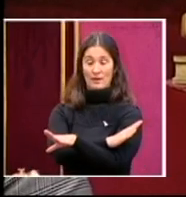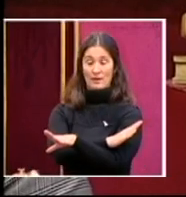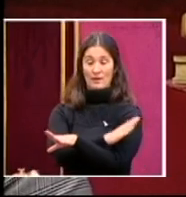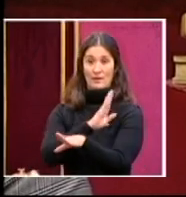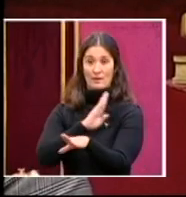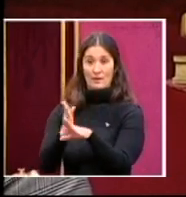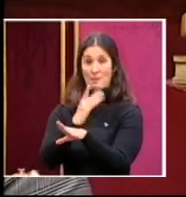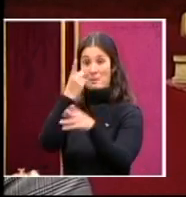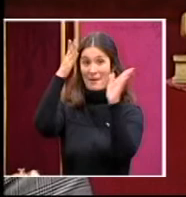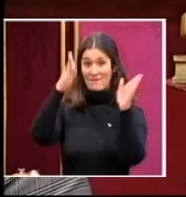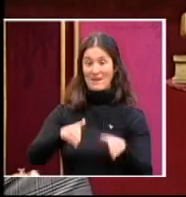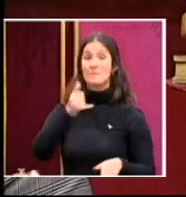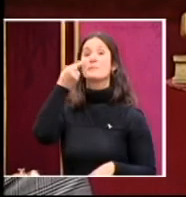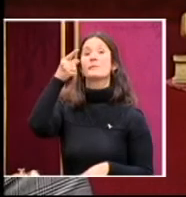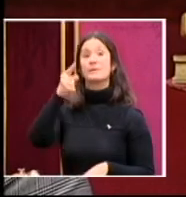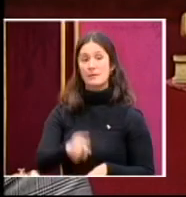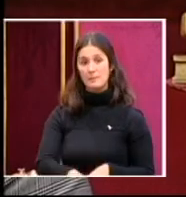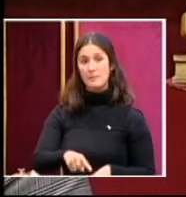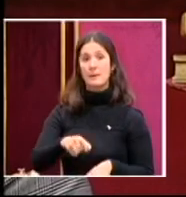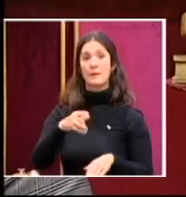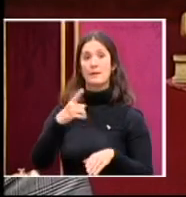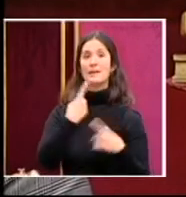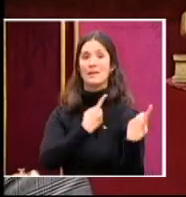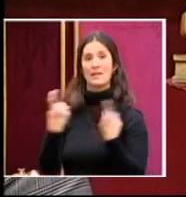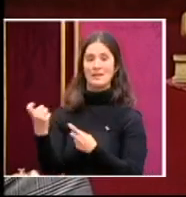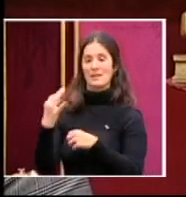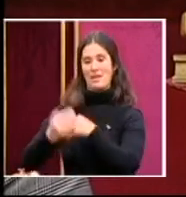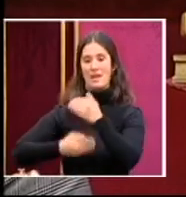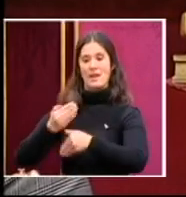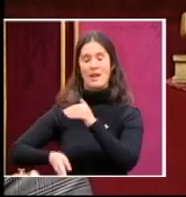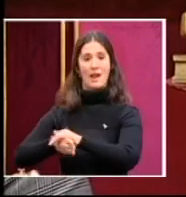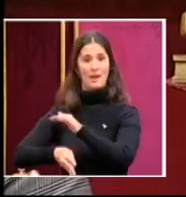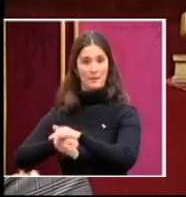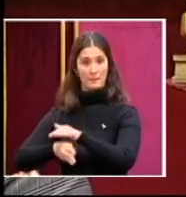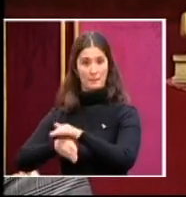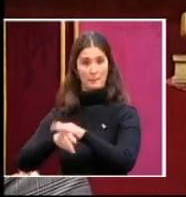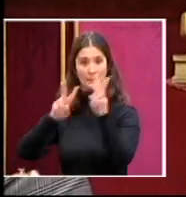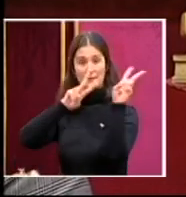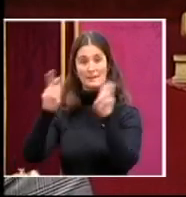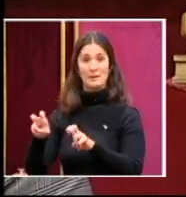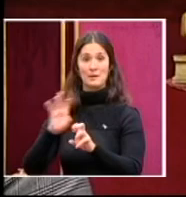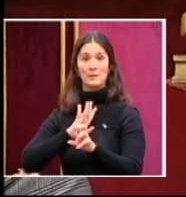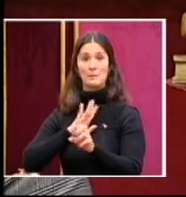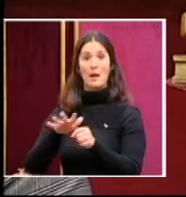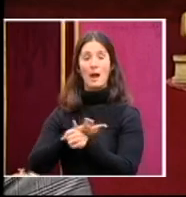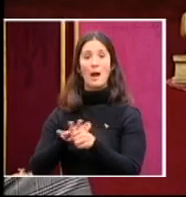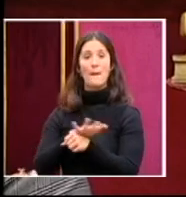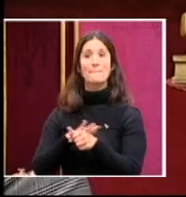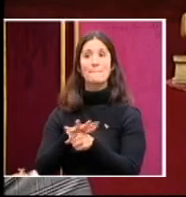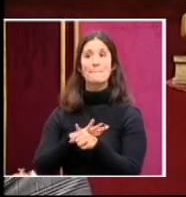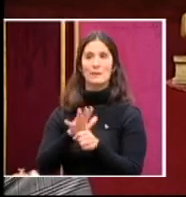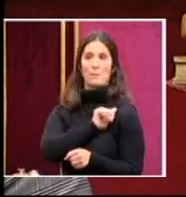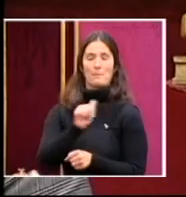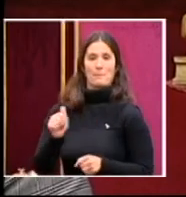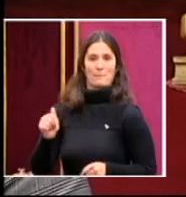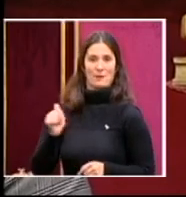de la primera fase, pero además también la necesidad de avanzar más en lo que es el ámbito de